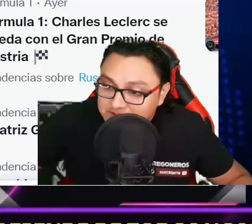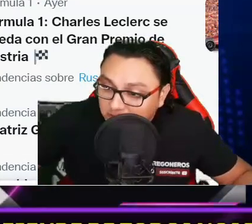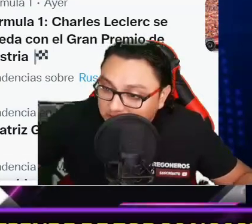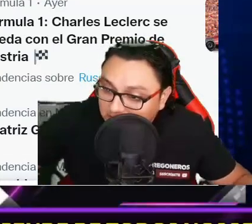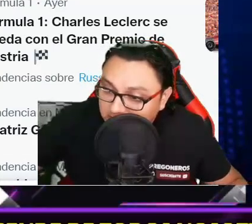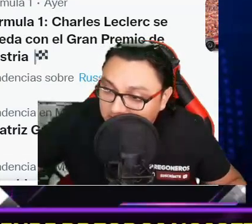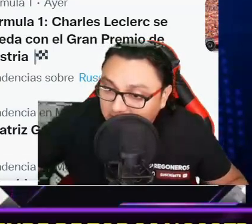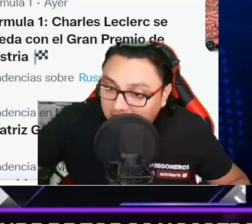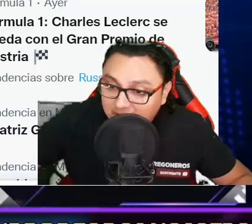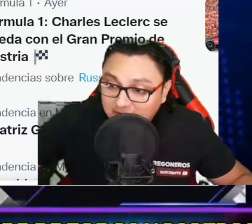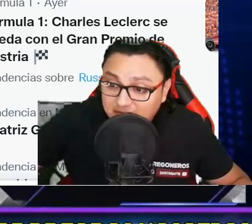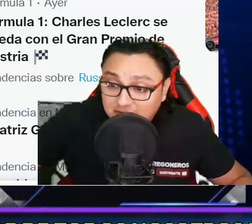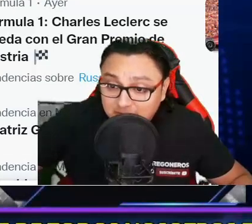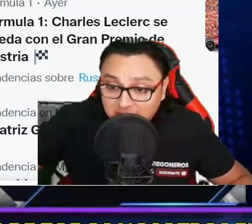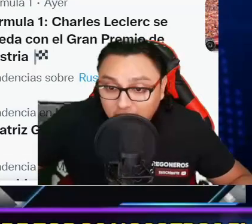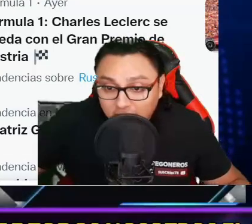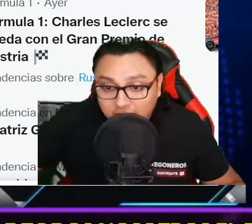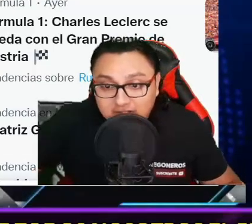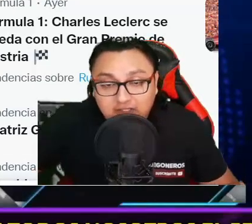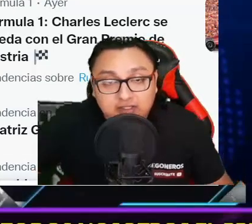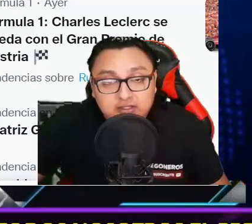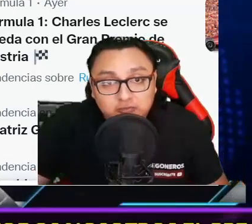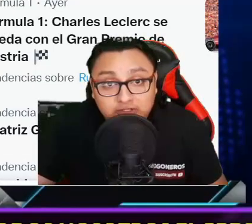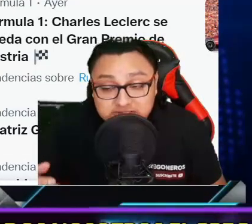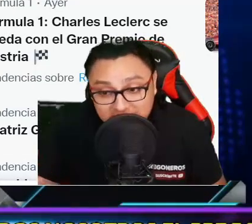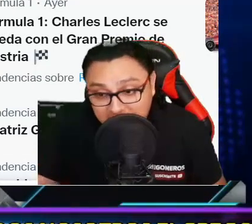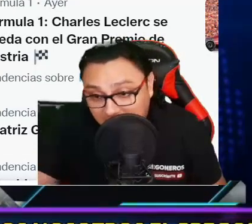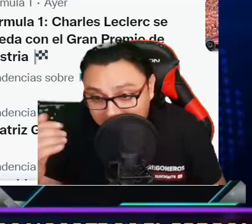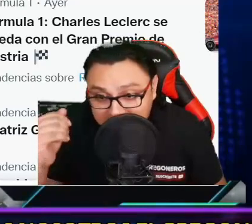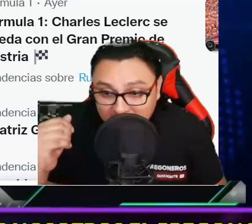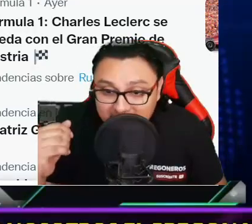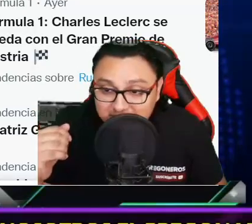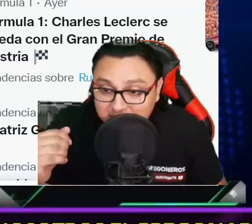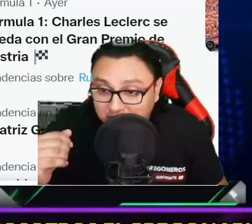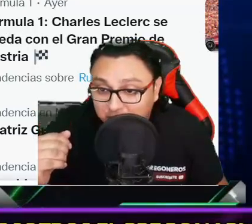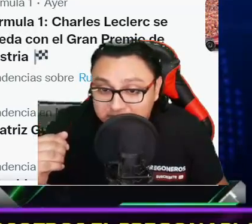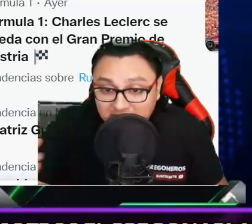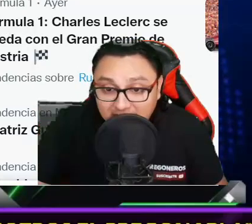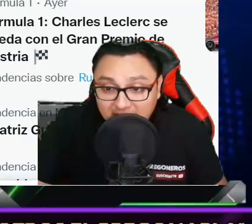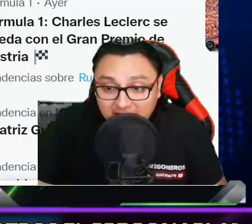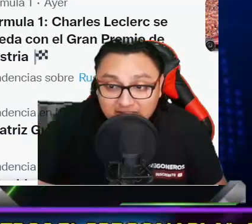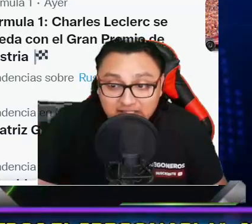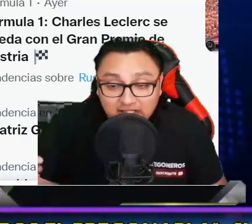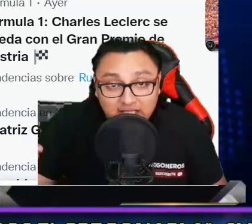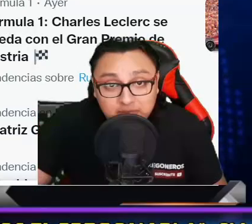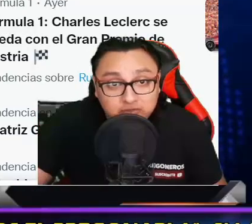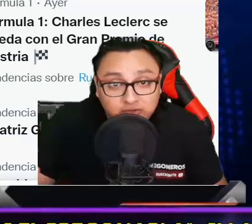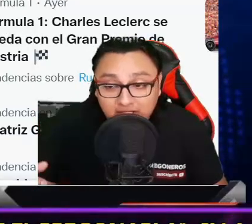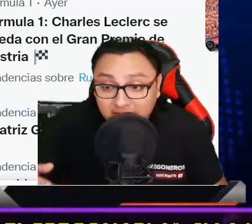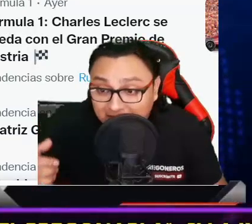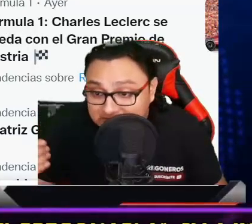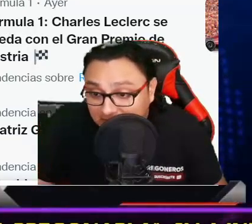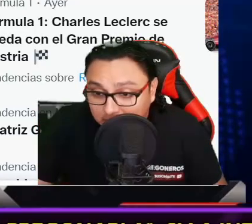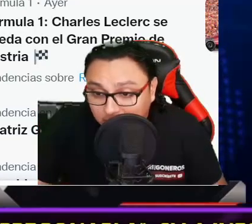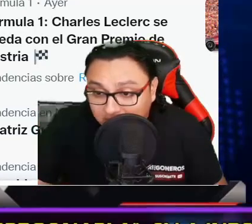él mismo denigra y también ofende, pues en este video, pues salen a cantarle, a